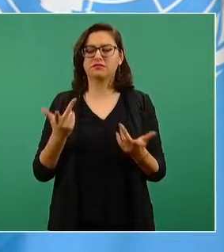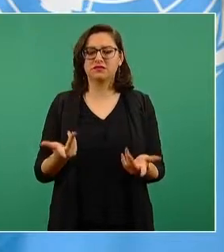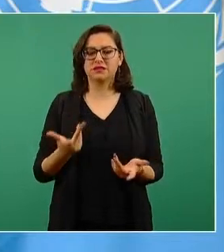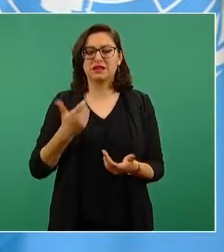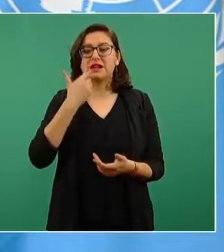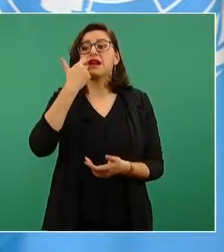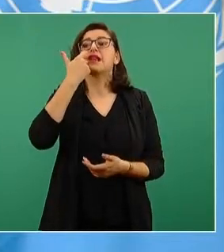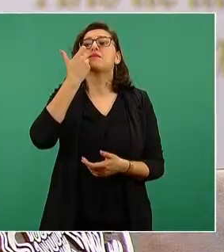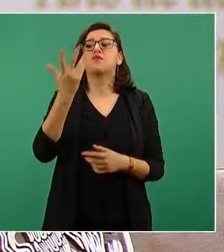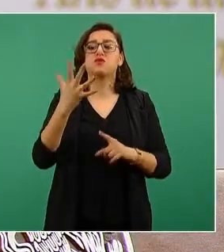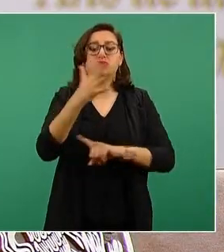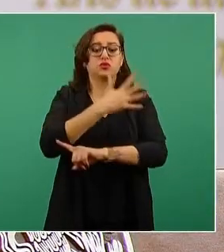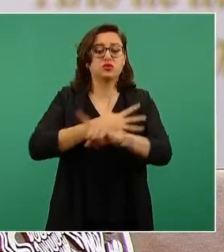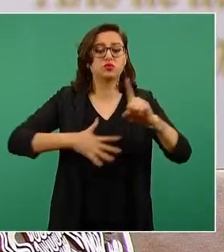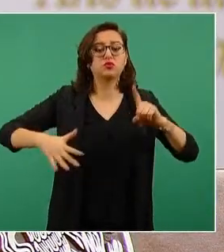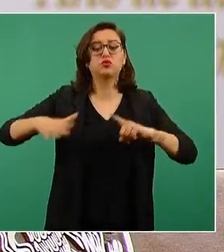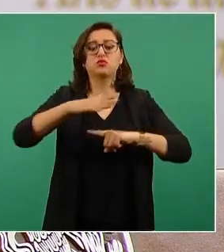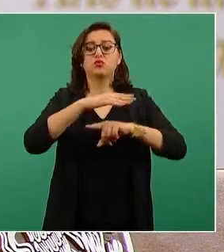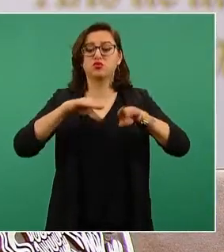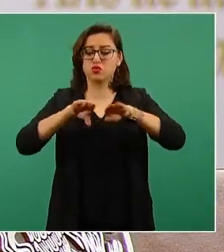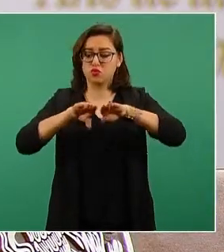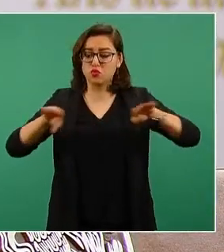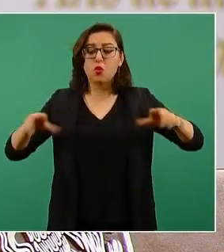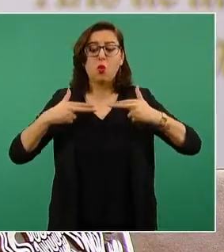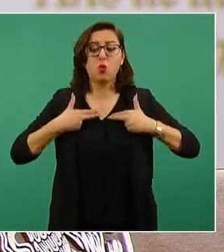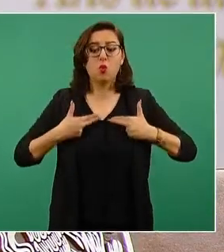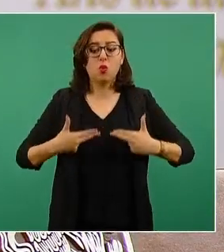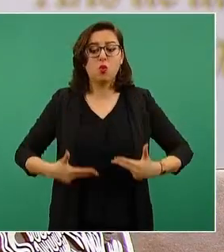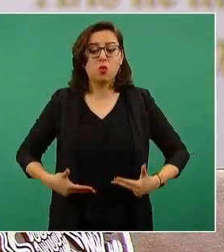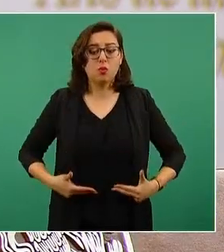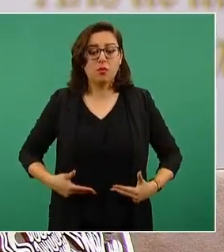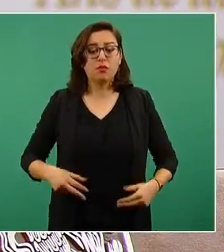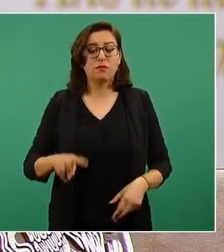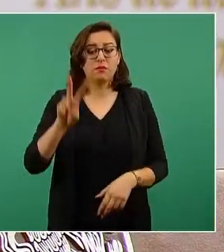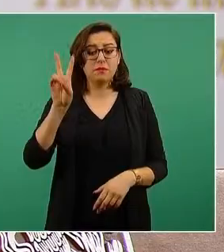Queremos vivir en una sociedad verdaderamente humana,